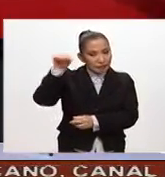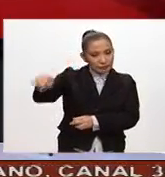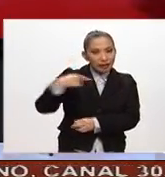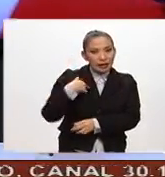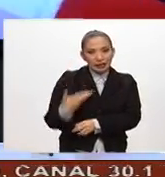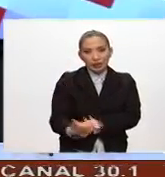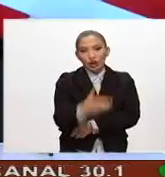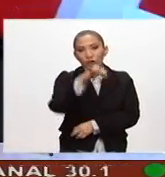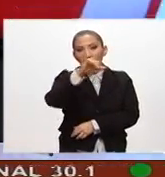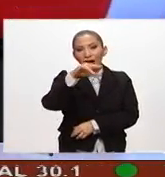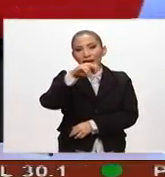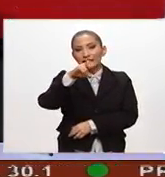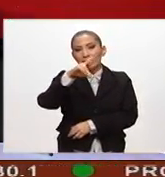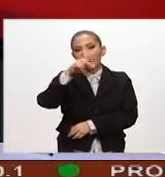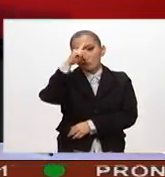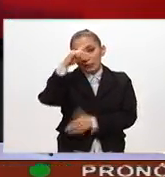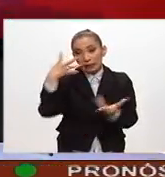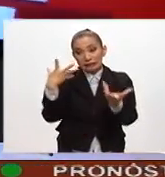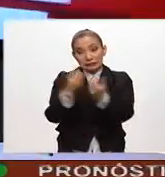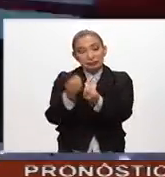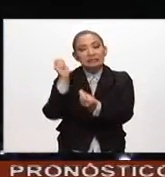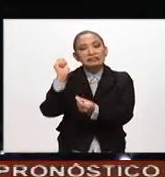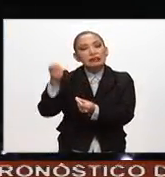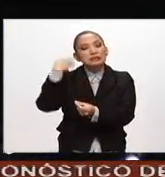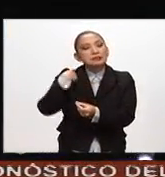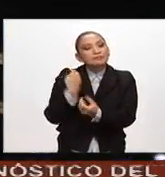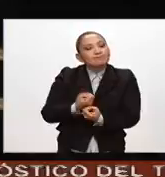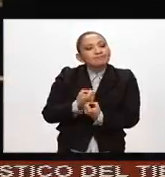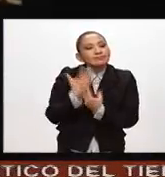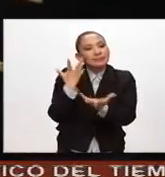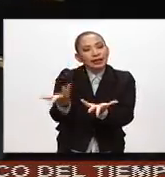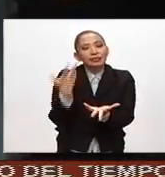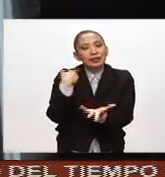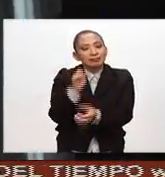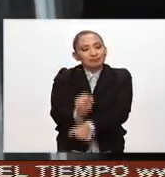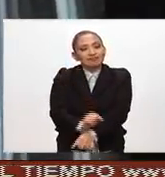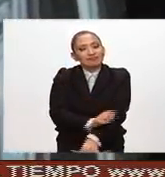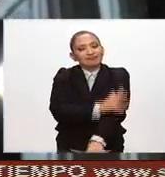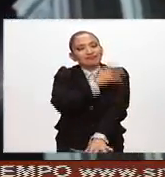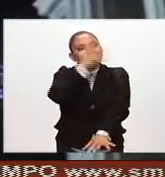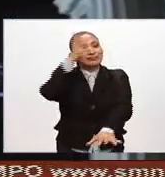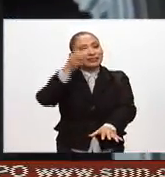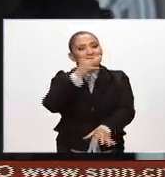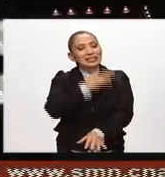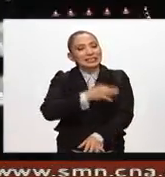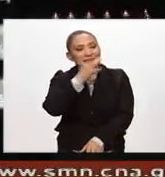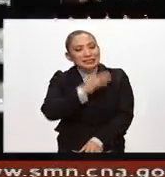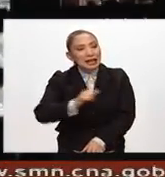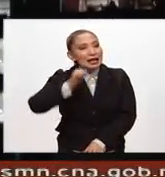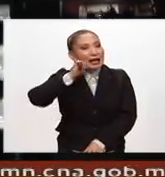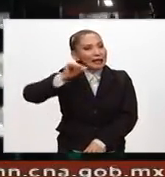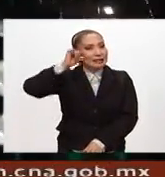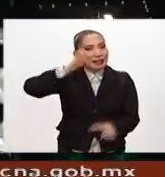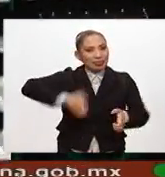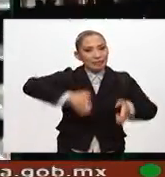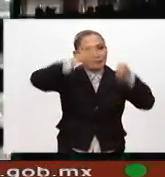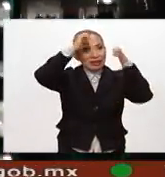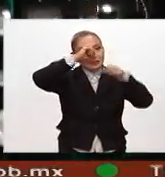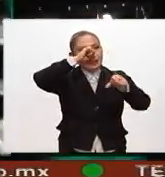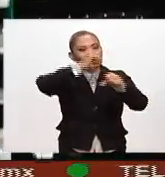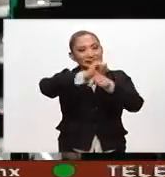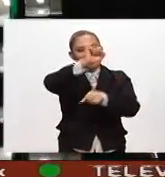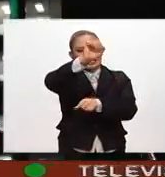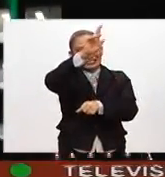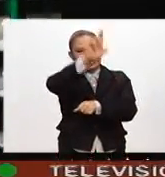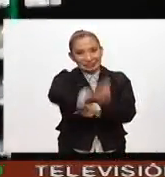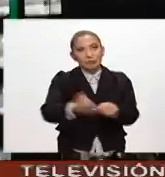en Río de Janeiro, México se une a las múltiples expresiones pues de este espíritu festivo. Desde ayer, el edificio de la Secretaría de